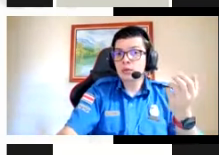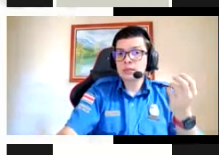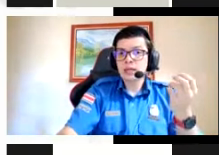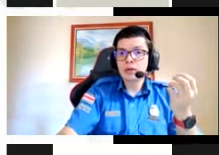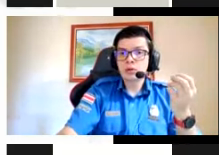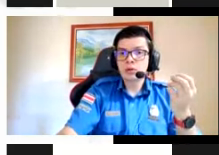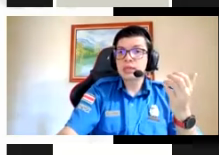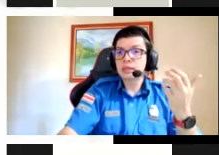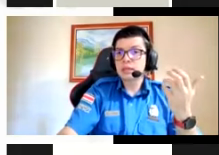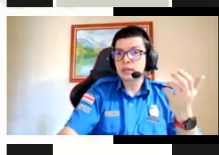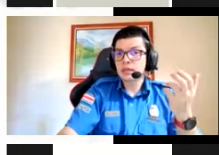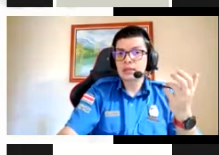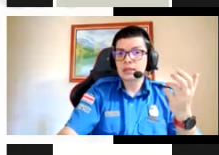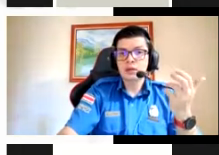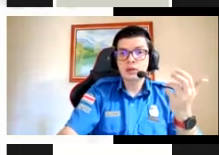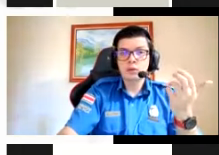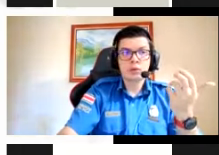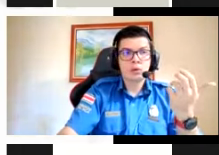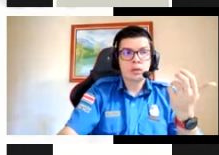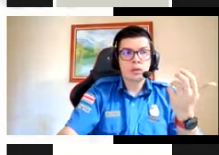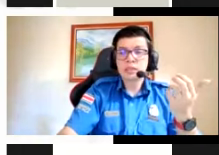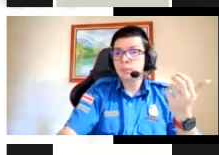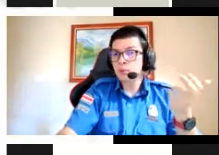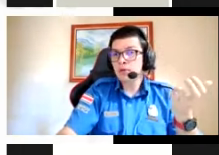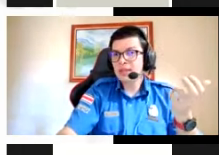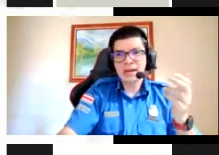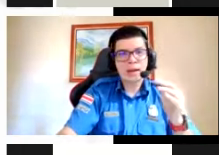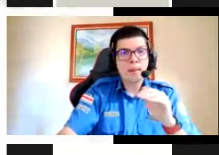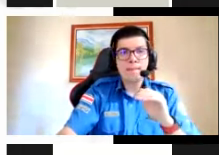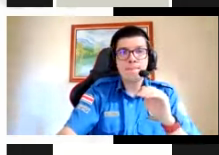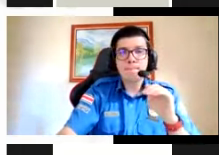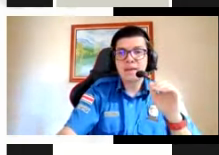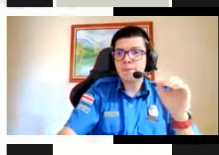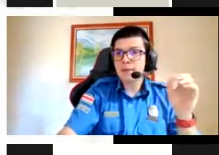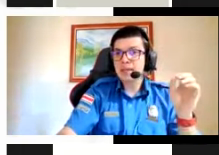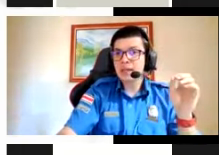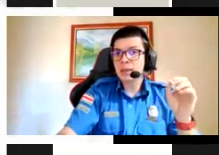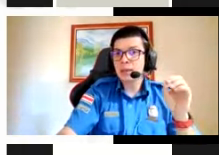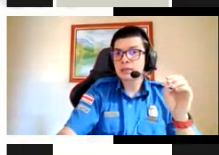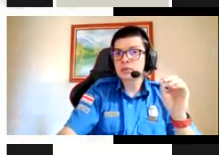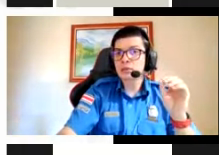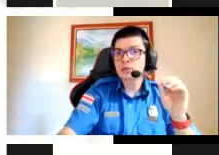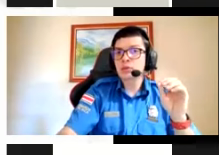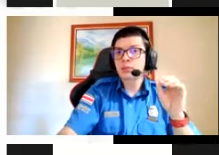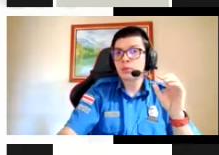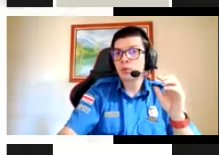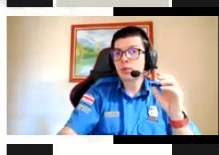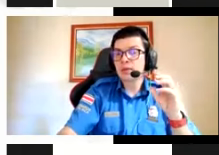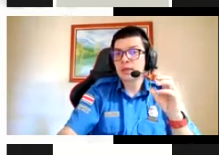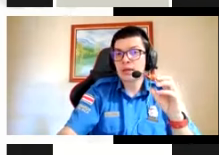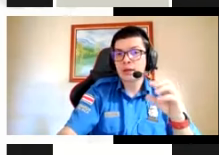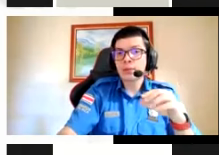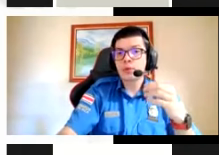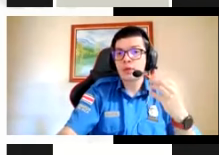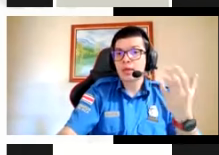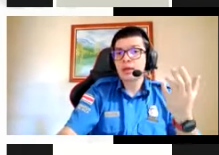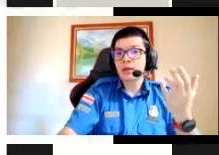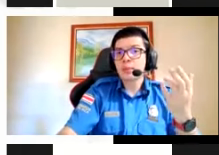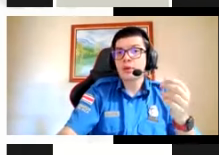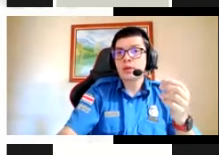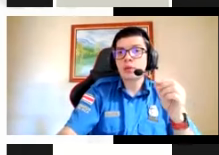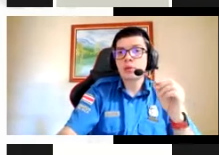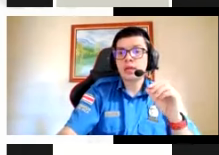crítico, es algo triste, es algo que se pudo evitar. Perfectamente esto se pudo evitar. ¿Por